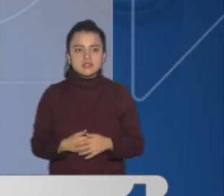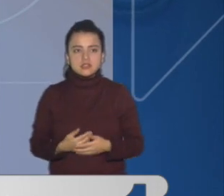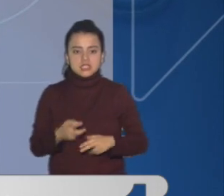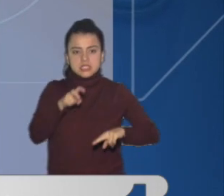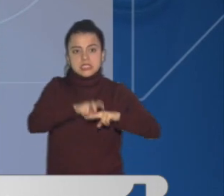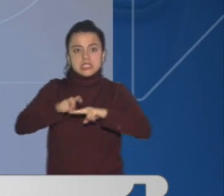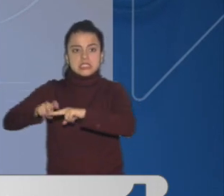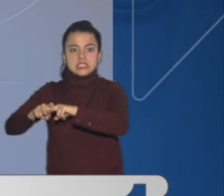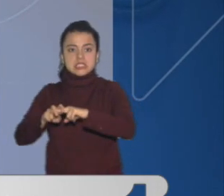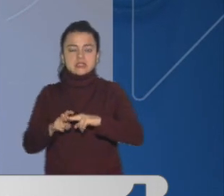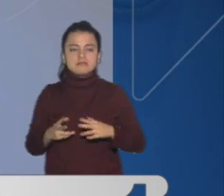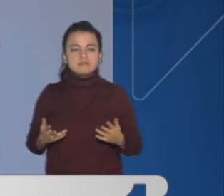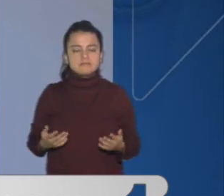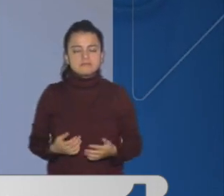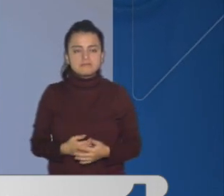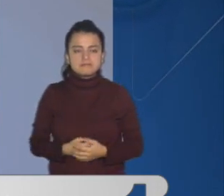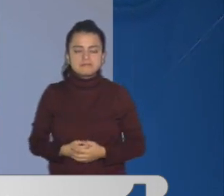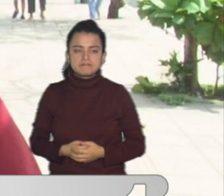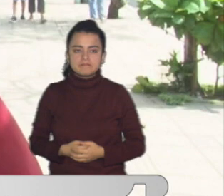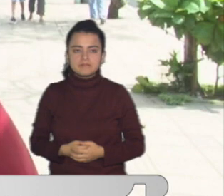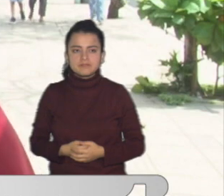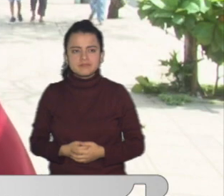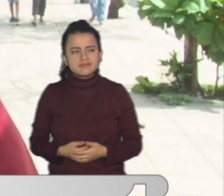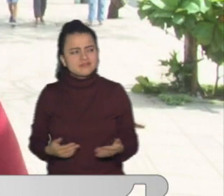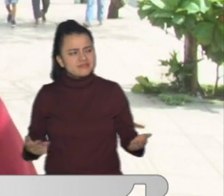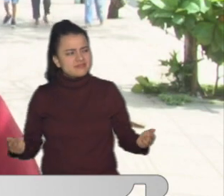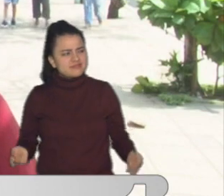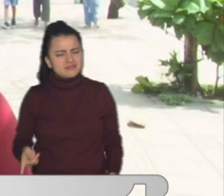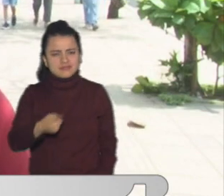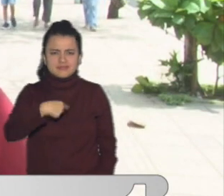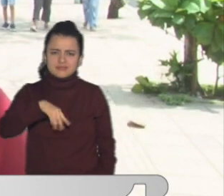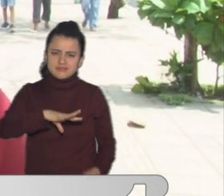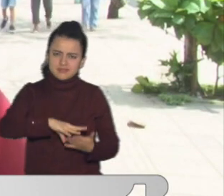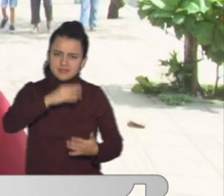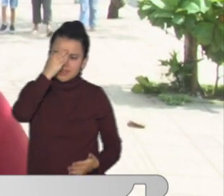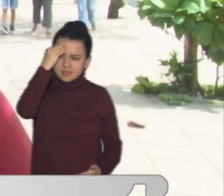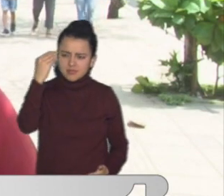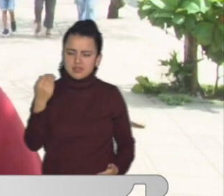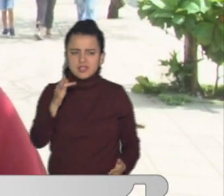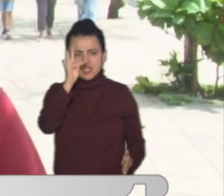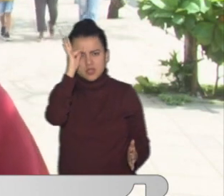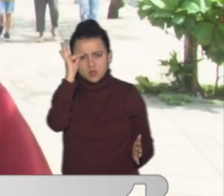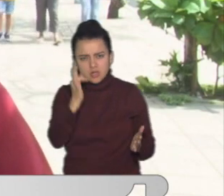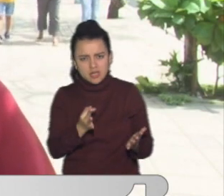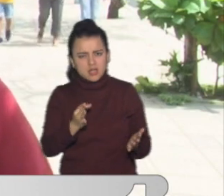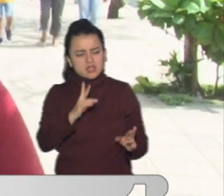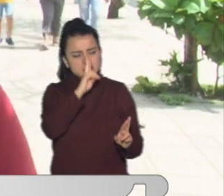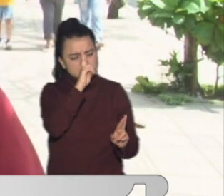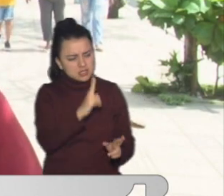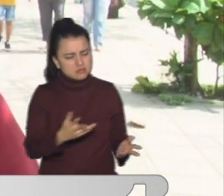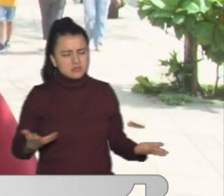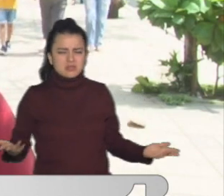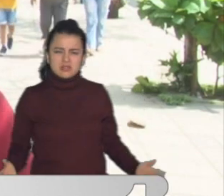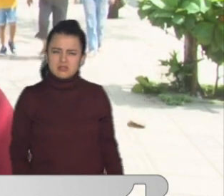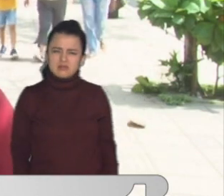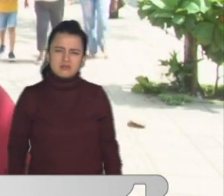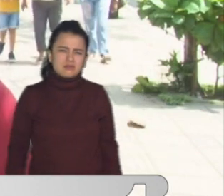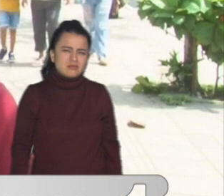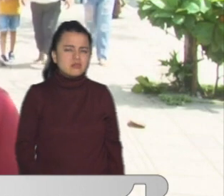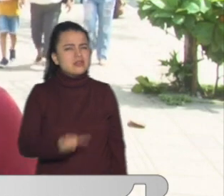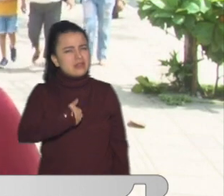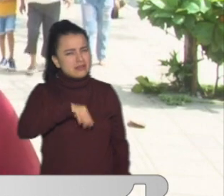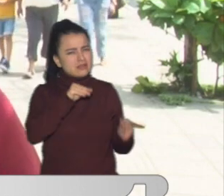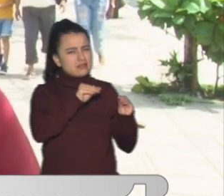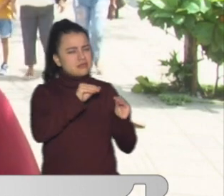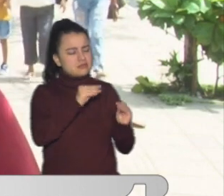sillas exclusivas. Tienen que aprender a guardar un poquito de lo que es la tolerancia, a guardar respeto, ¿no? Y que darles como una charla